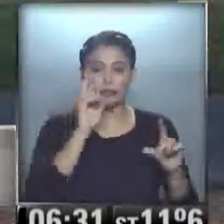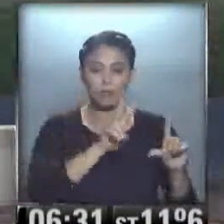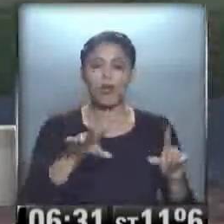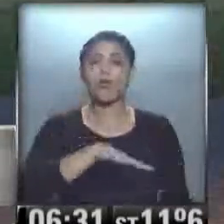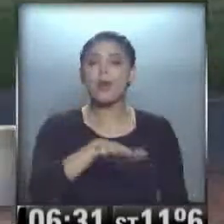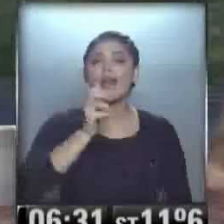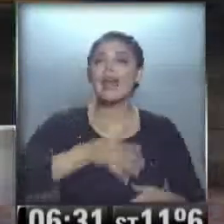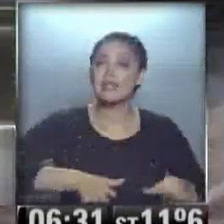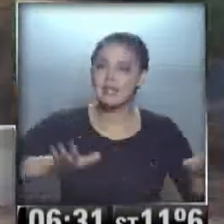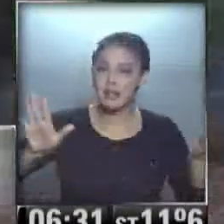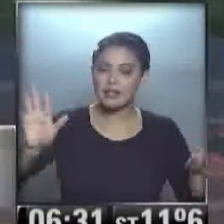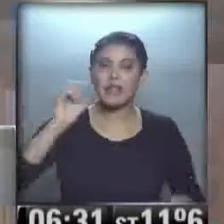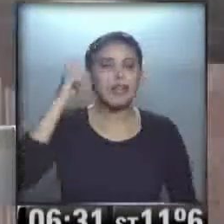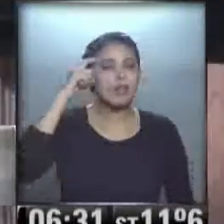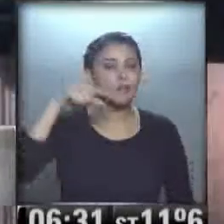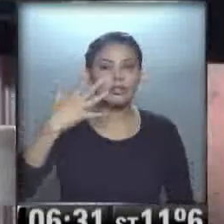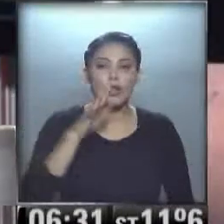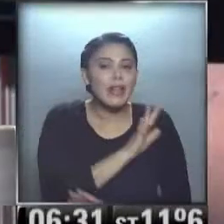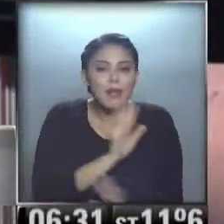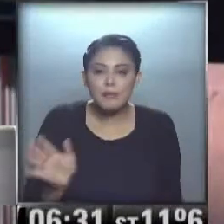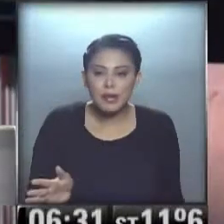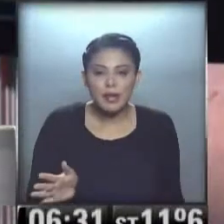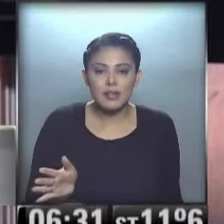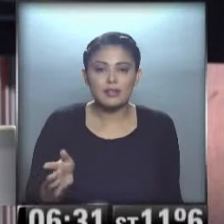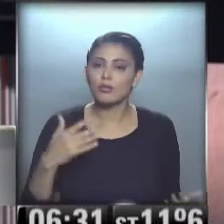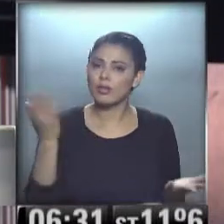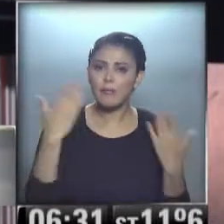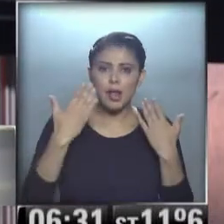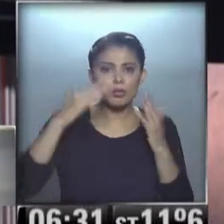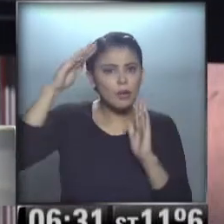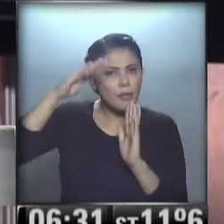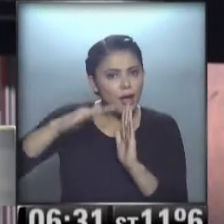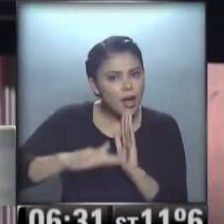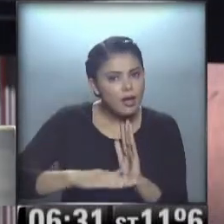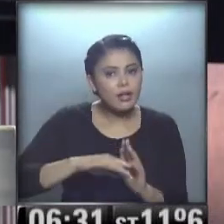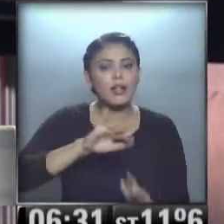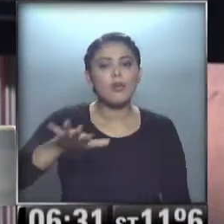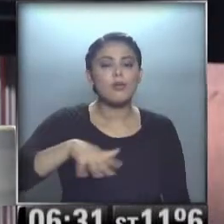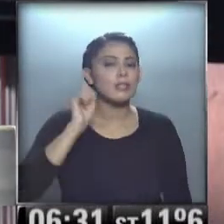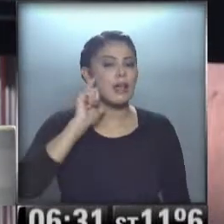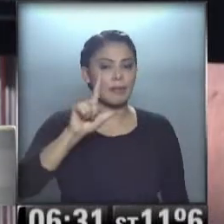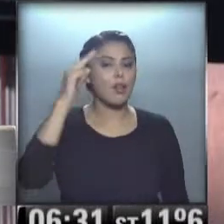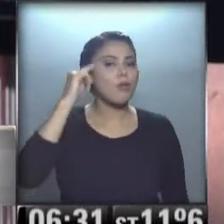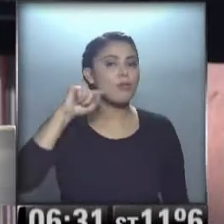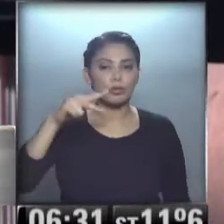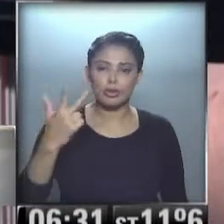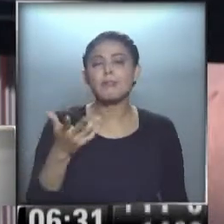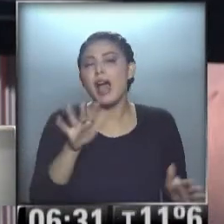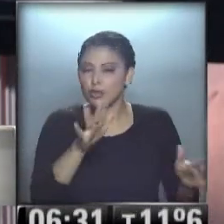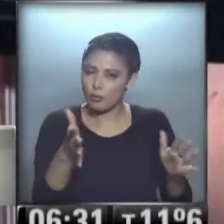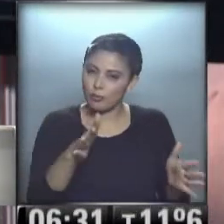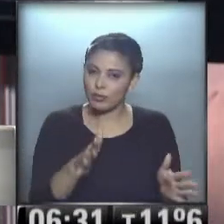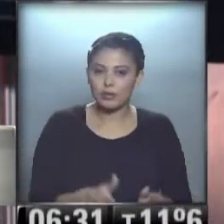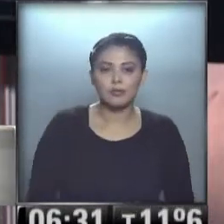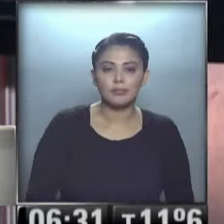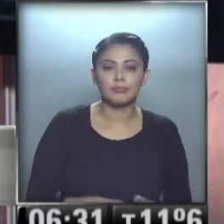Ezeiza, 10.5, nada más. ¿Cómo descendieron las temperaturas? San Miguel, 9.3, aproximadamente por